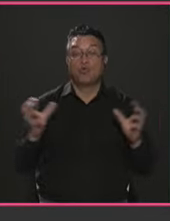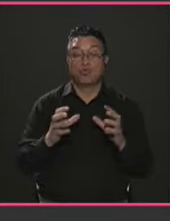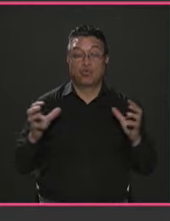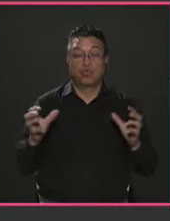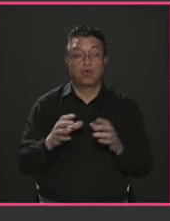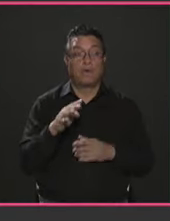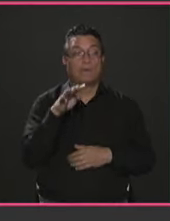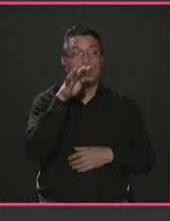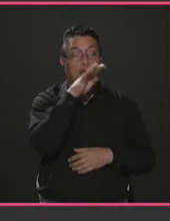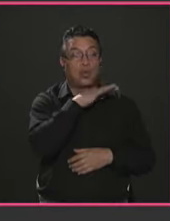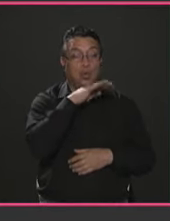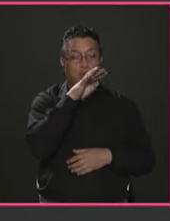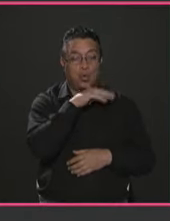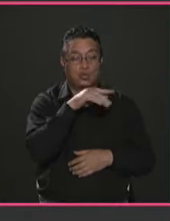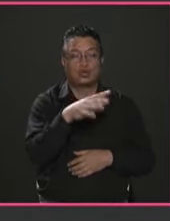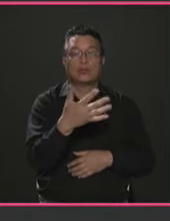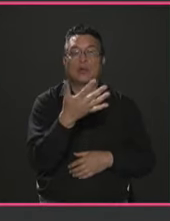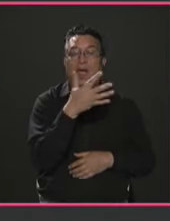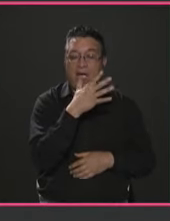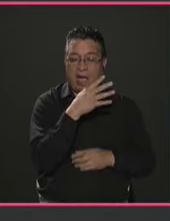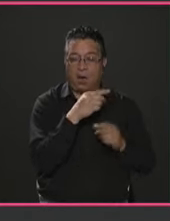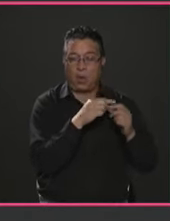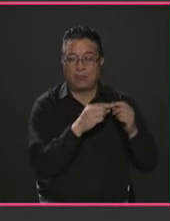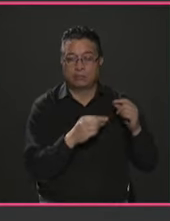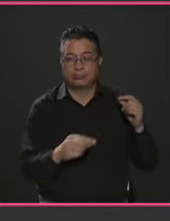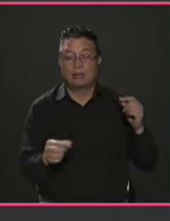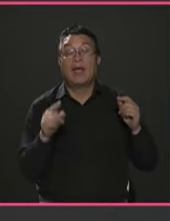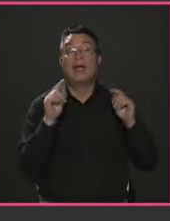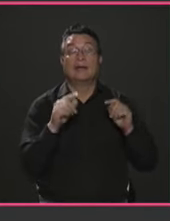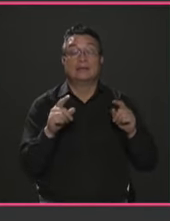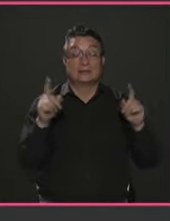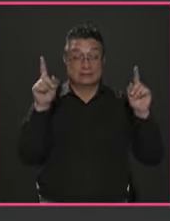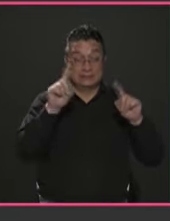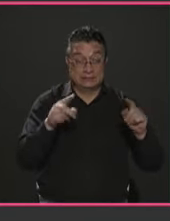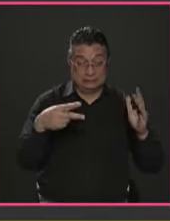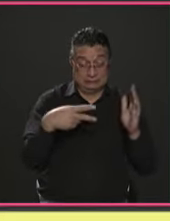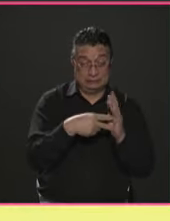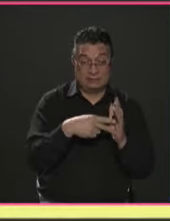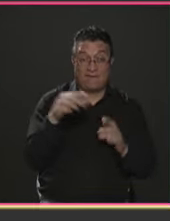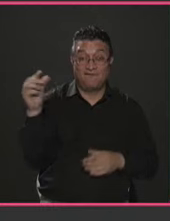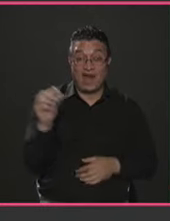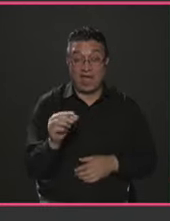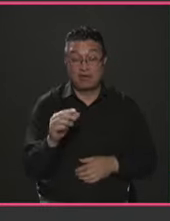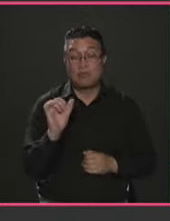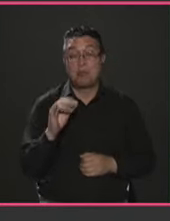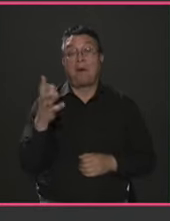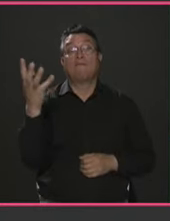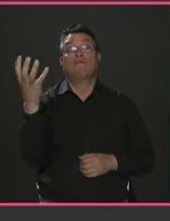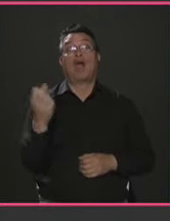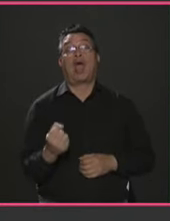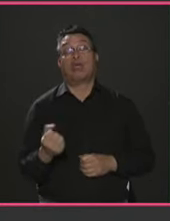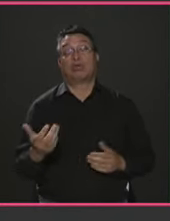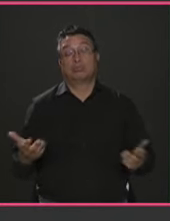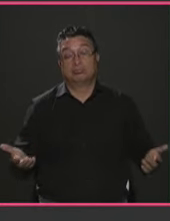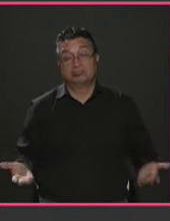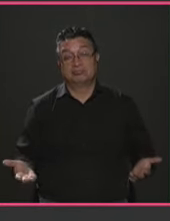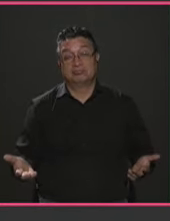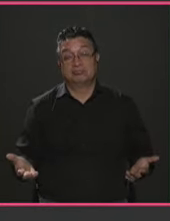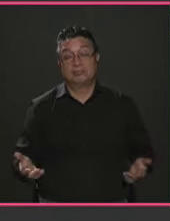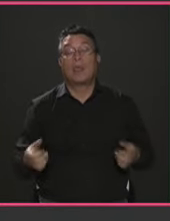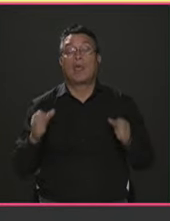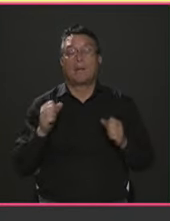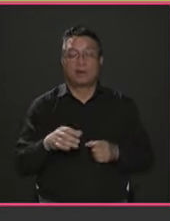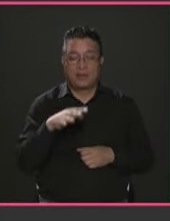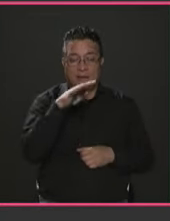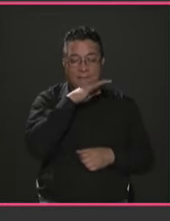uso de la columna de agua y teniendo electricidad barata esto se hace muy costo económico también podemos